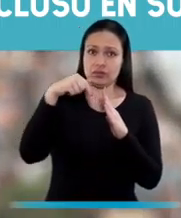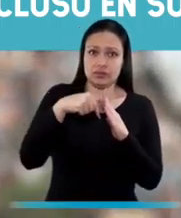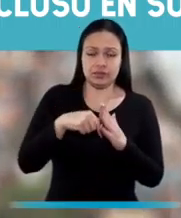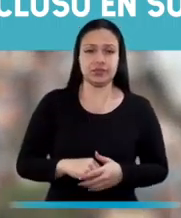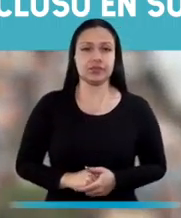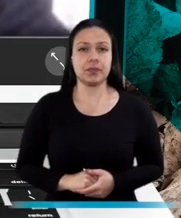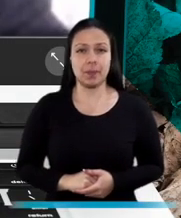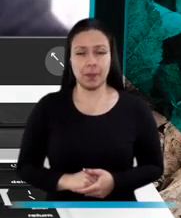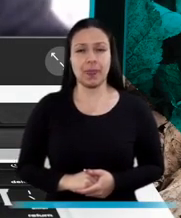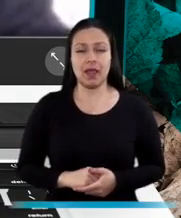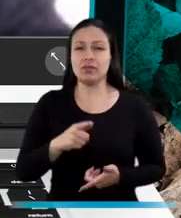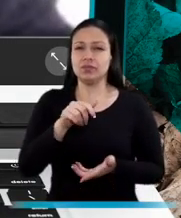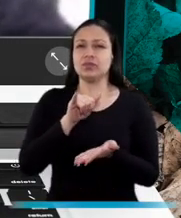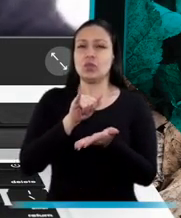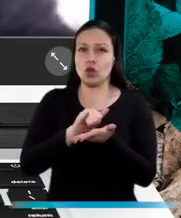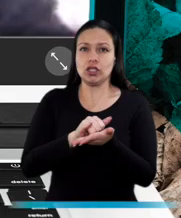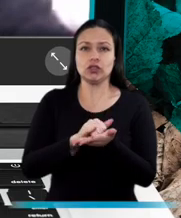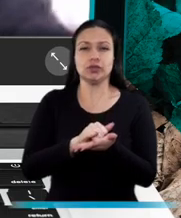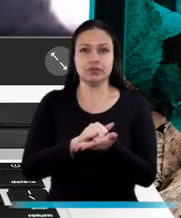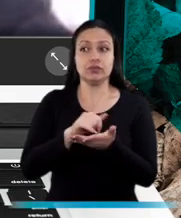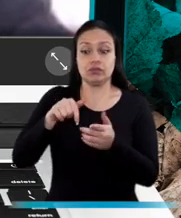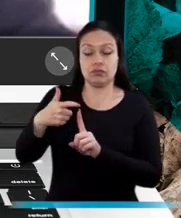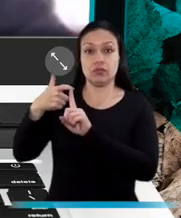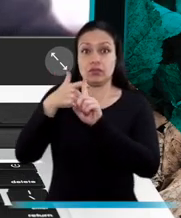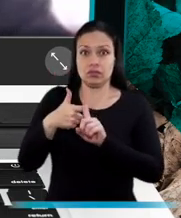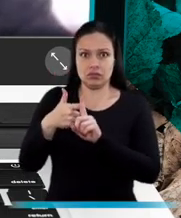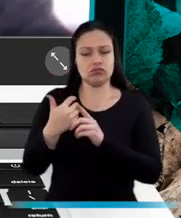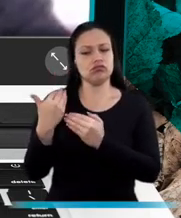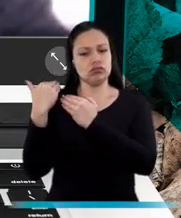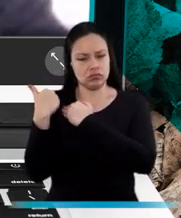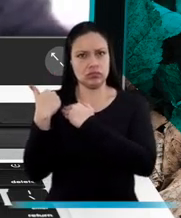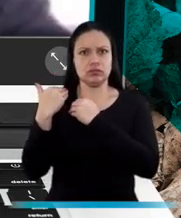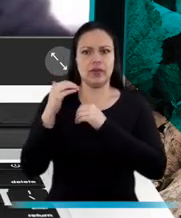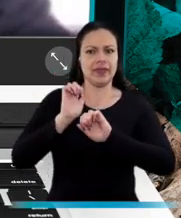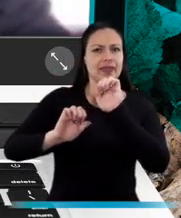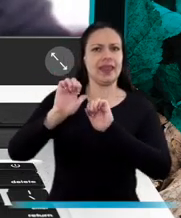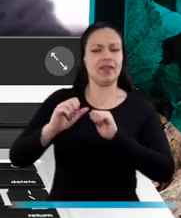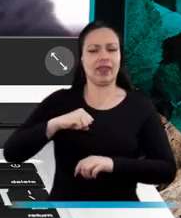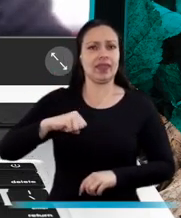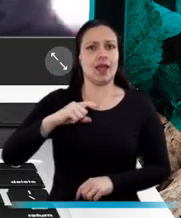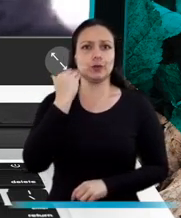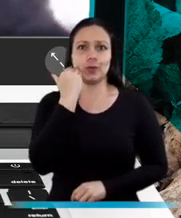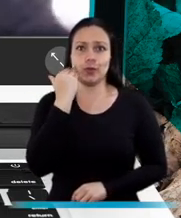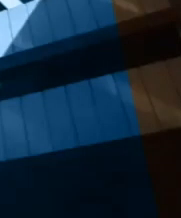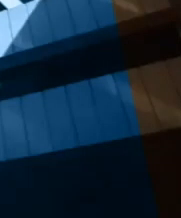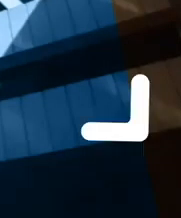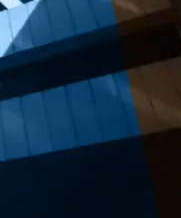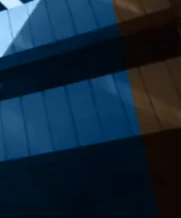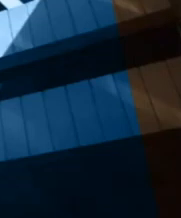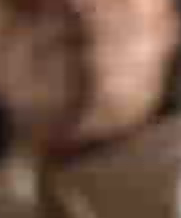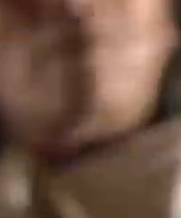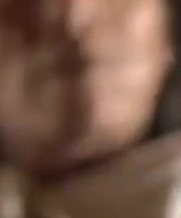hogar, porque eso es lo que está sucediendo, y para eso también está la Procuraduría Delegada para la Defensa de los Derechos de la Mujer.